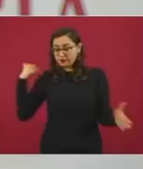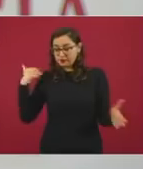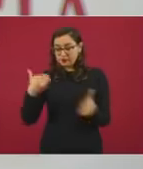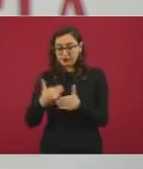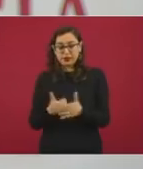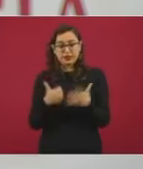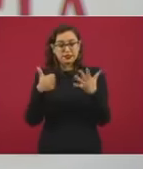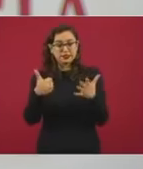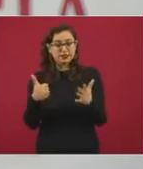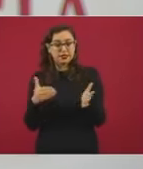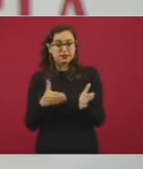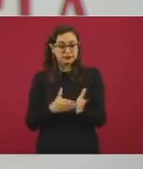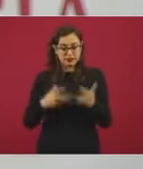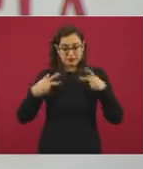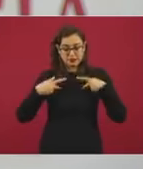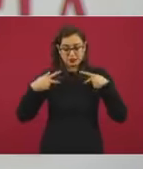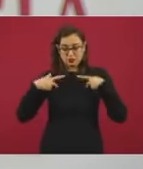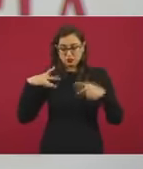voluntarios.